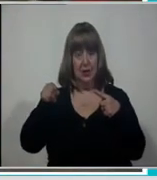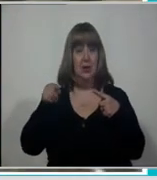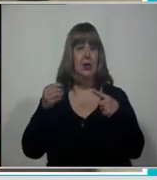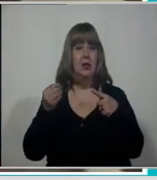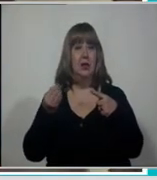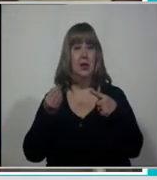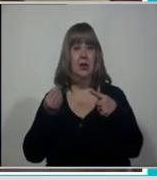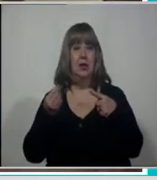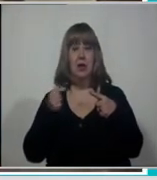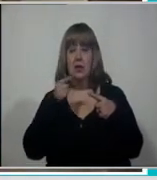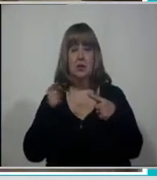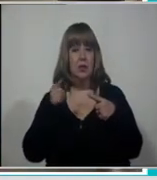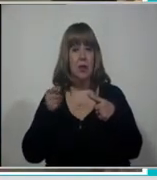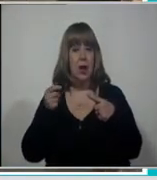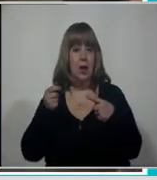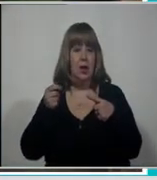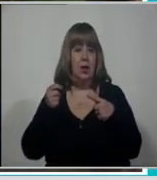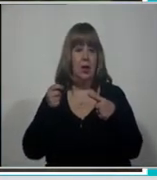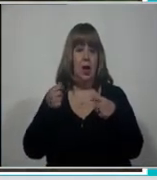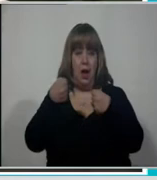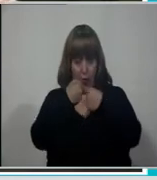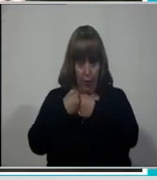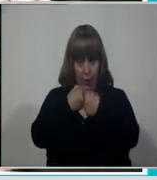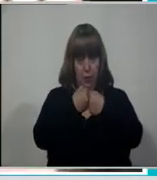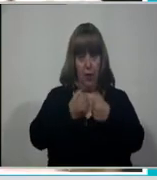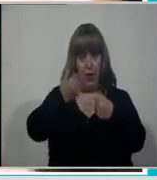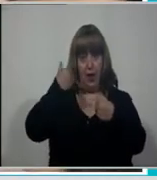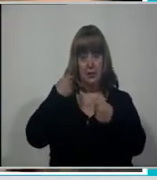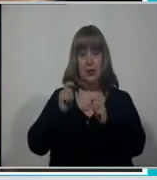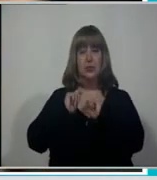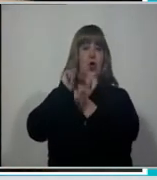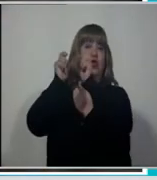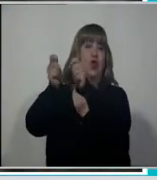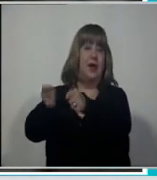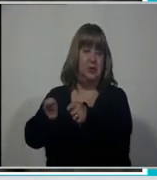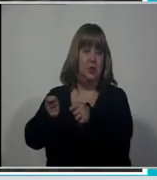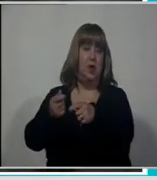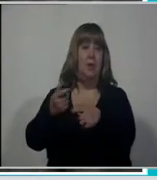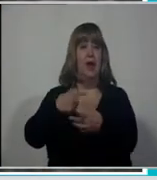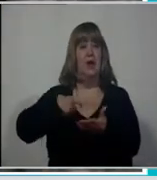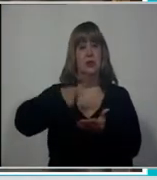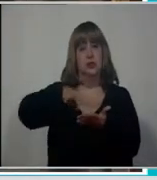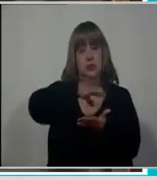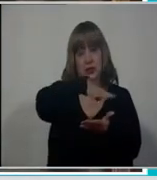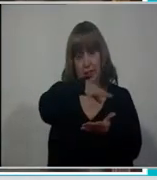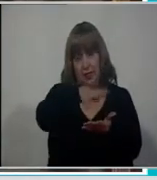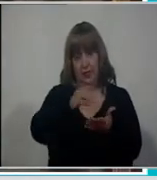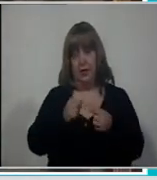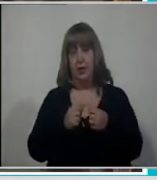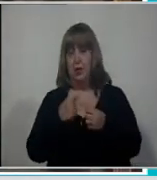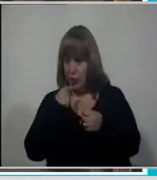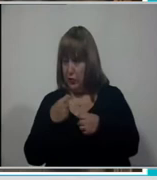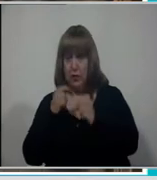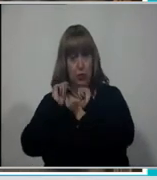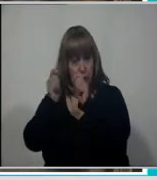es que no hubo ningún tipo de acuerdo o sea eso fue una donación para las entidades públicas que beneficios dicen que eran donaciones